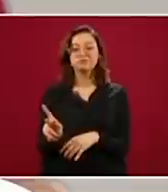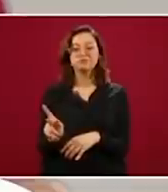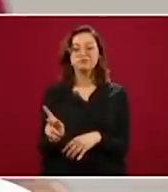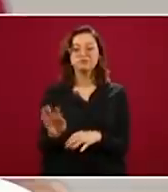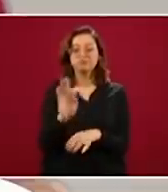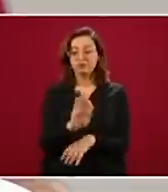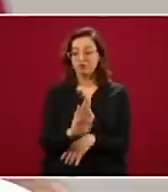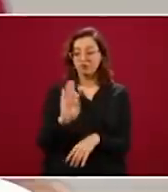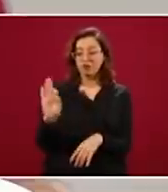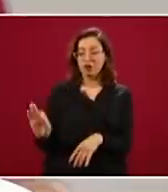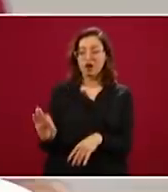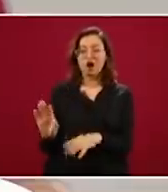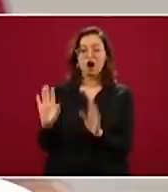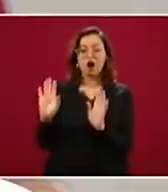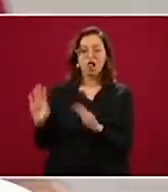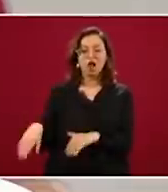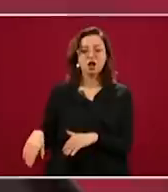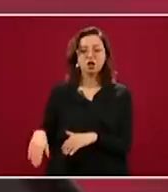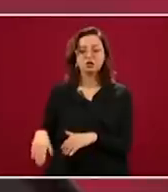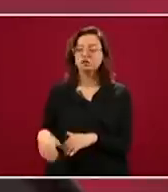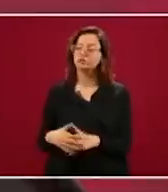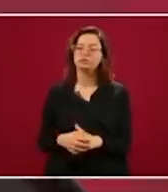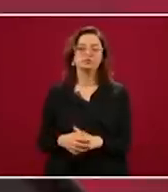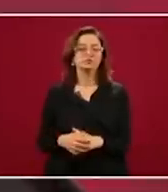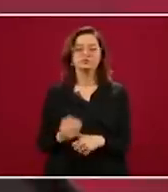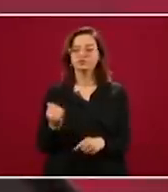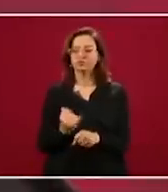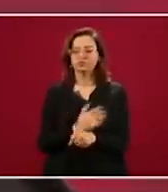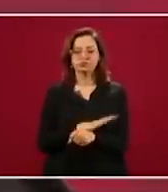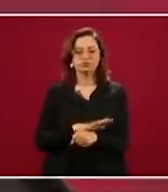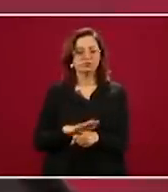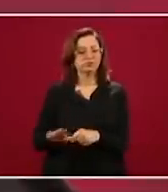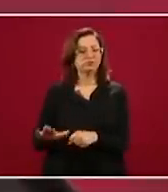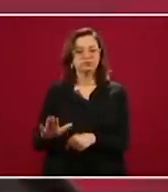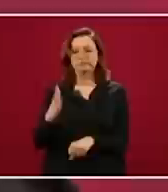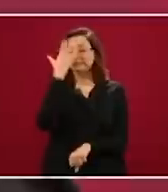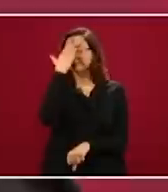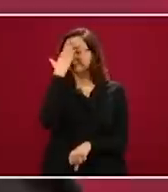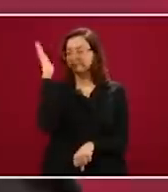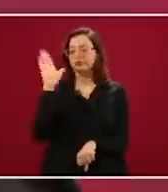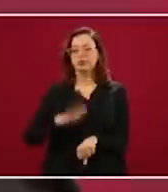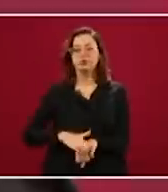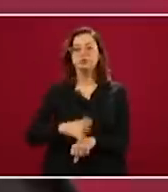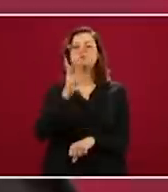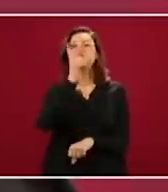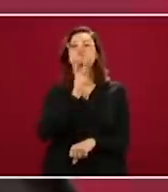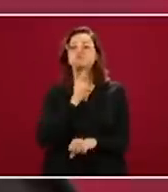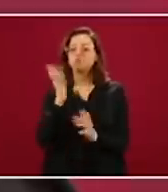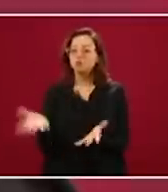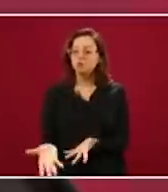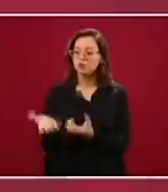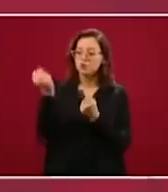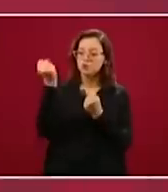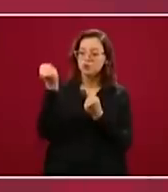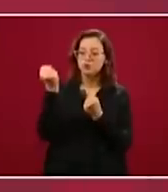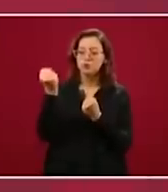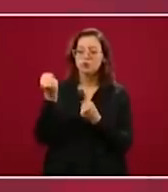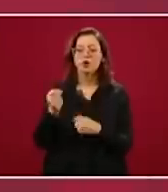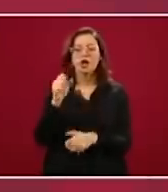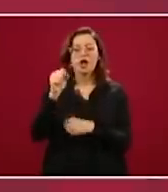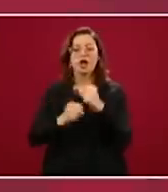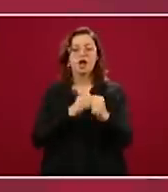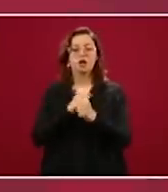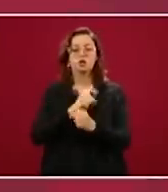olvidar lo que significó la expropiación petrolera de